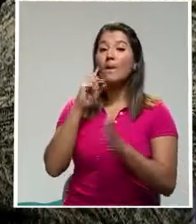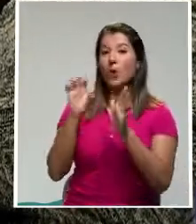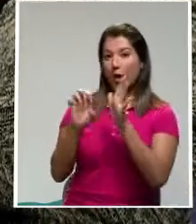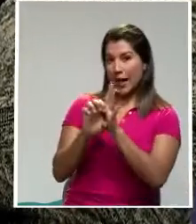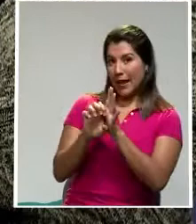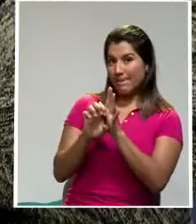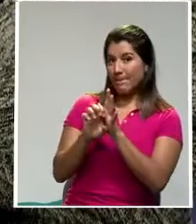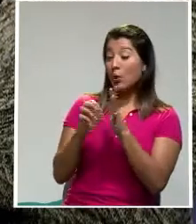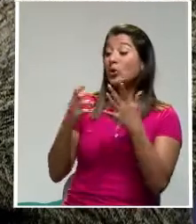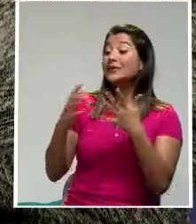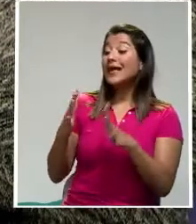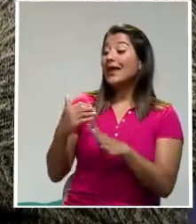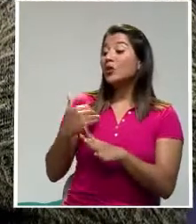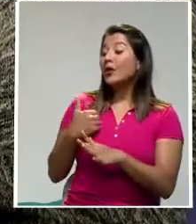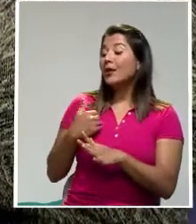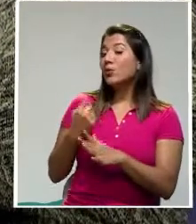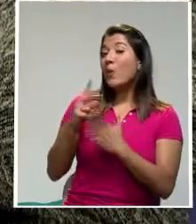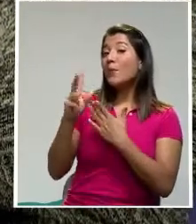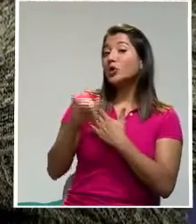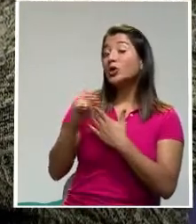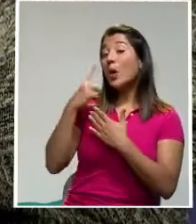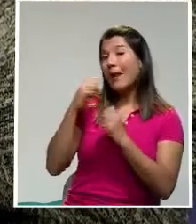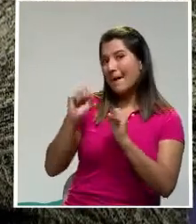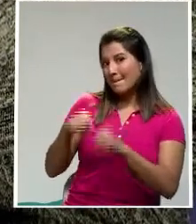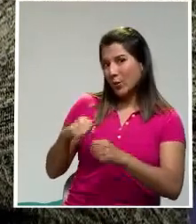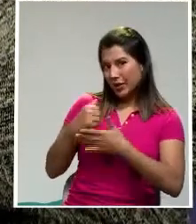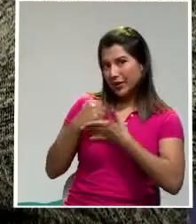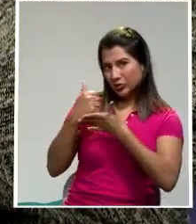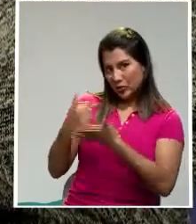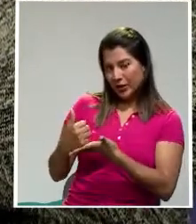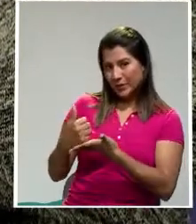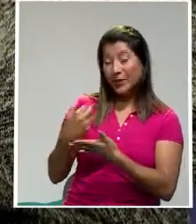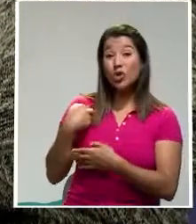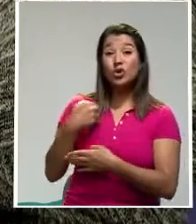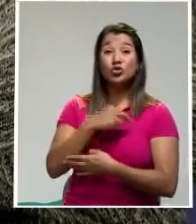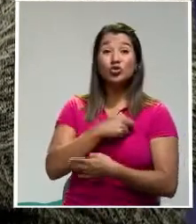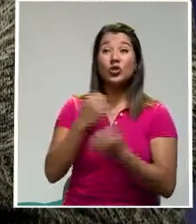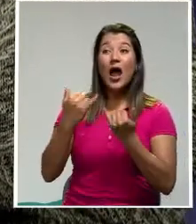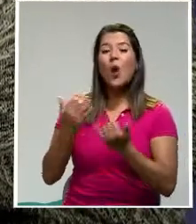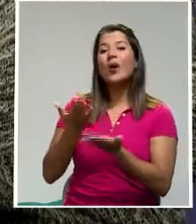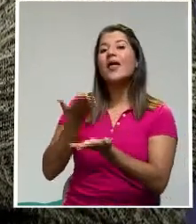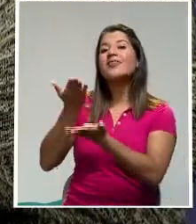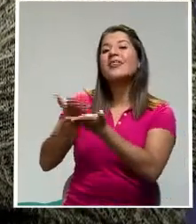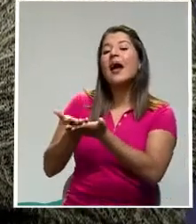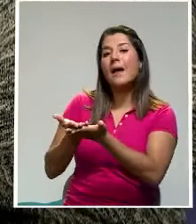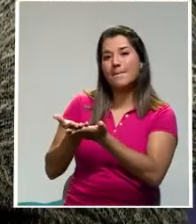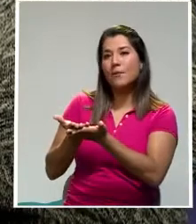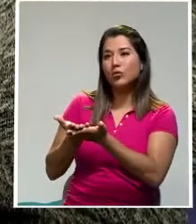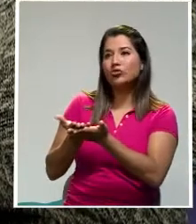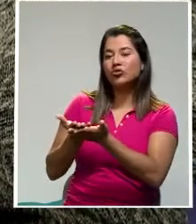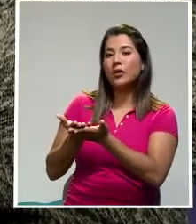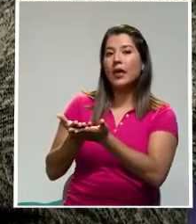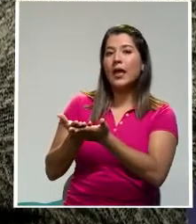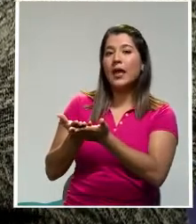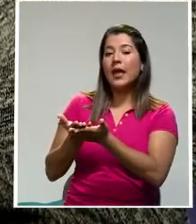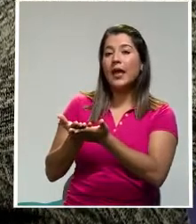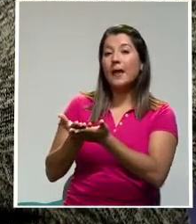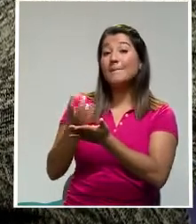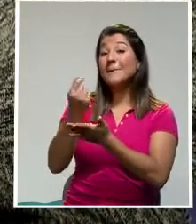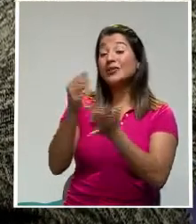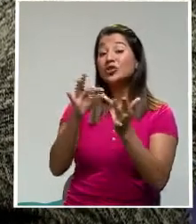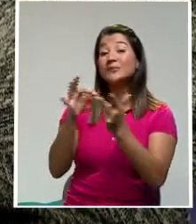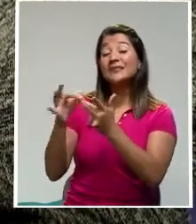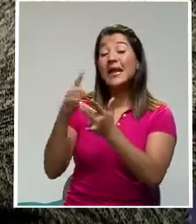trabajado en una iniciativa que es para apoyarlos y estamos ofreciendo paquetes especiales de internet para nuestros